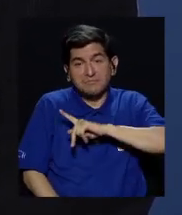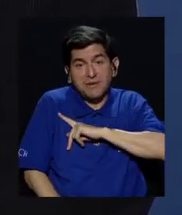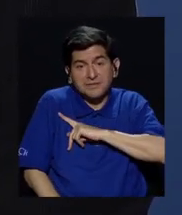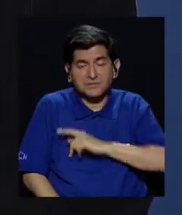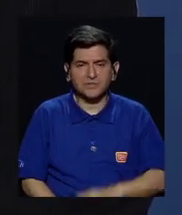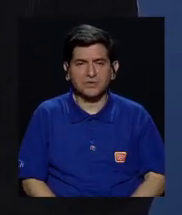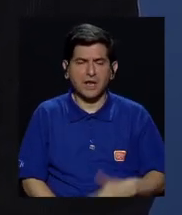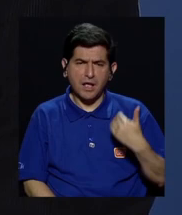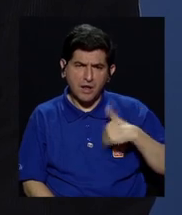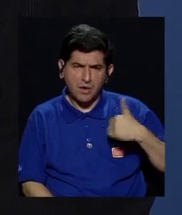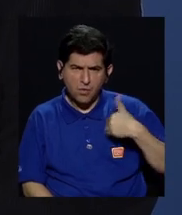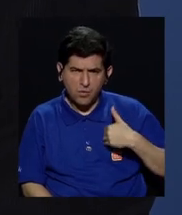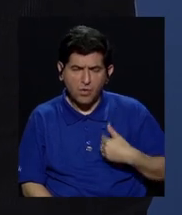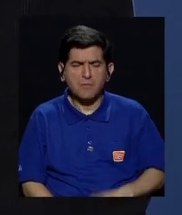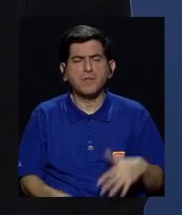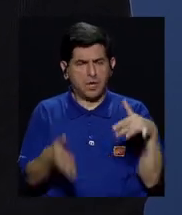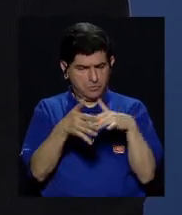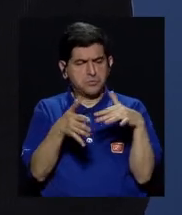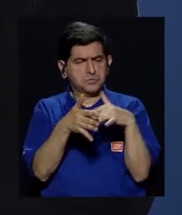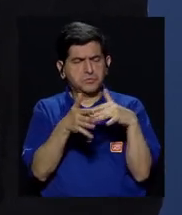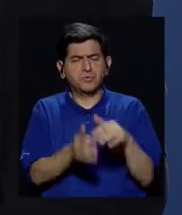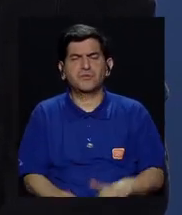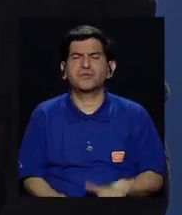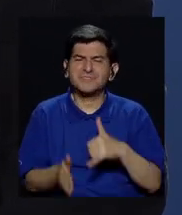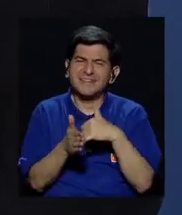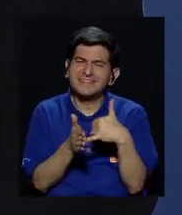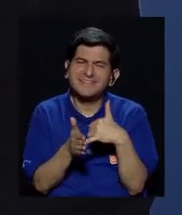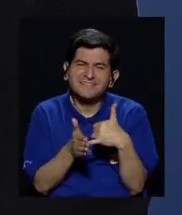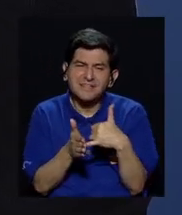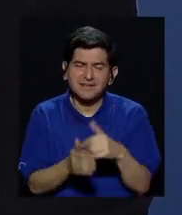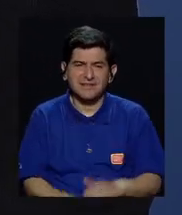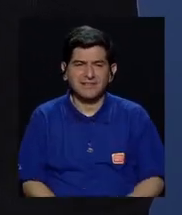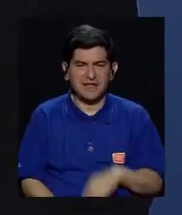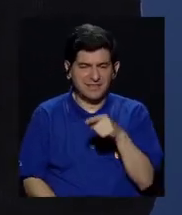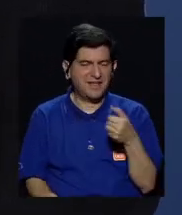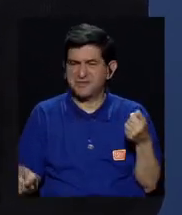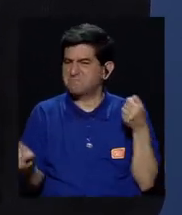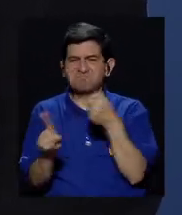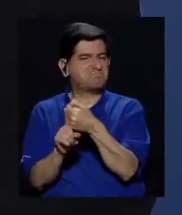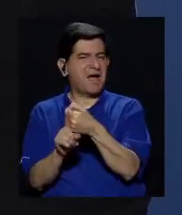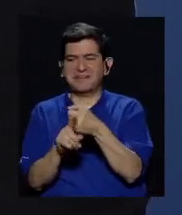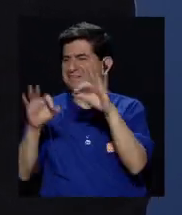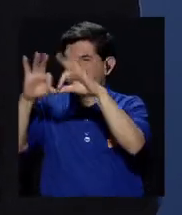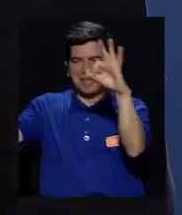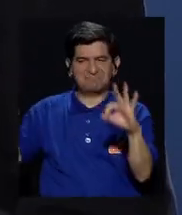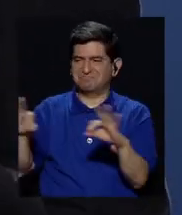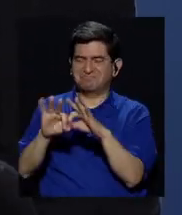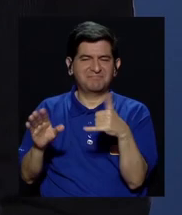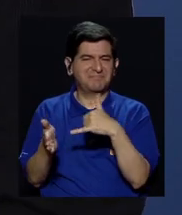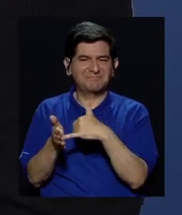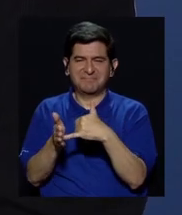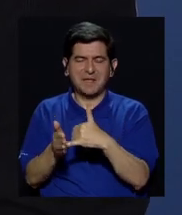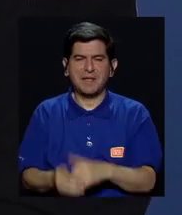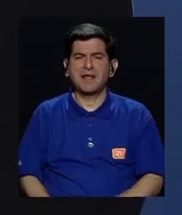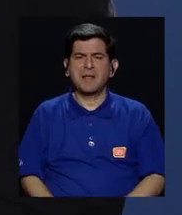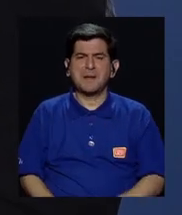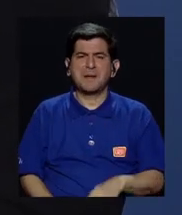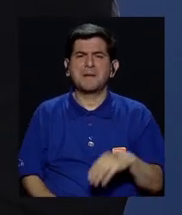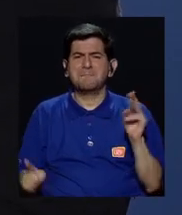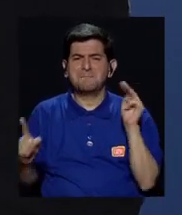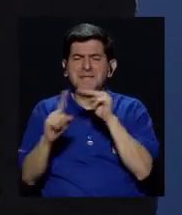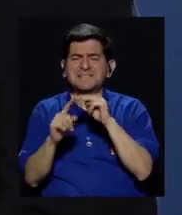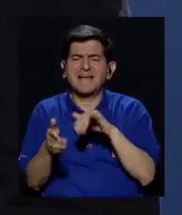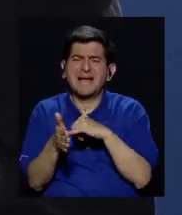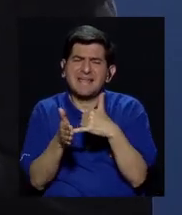que es un hombre formado las debilidades él no impacta su imagen no impacta él es débil en el mensaje que use